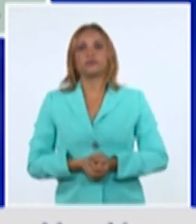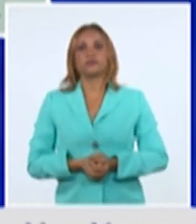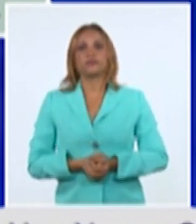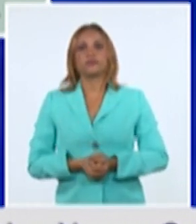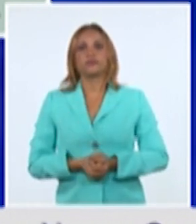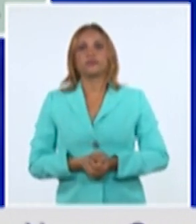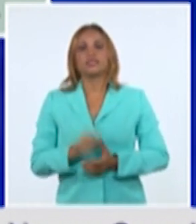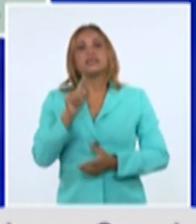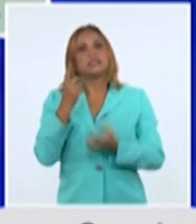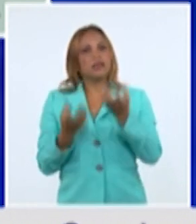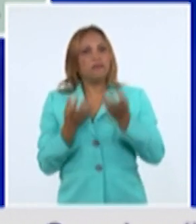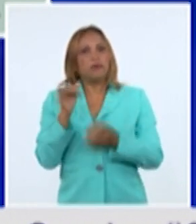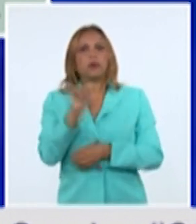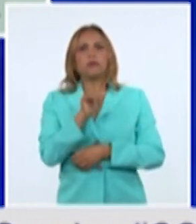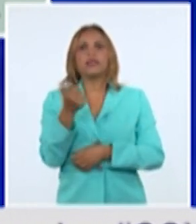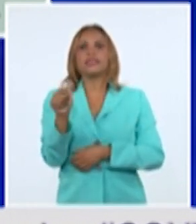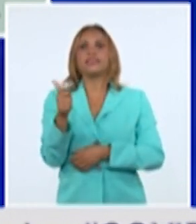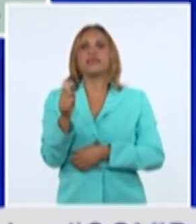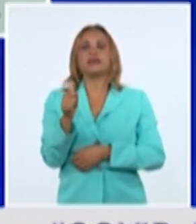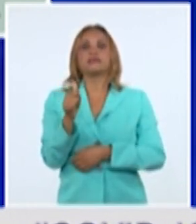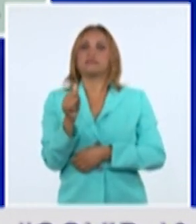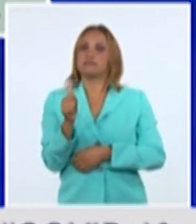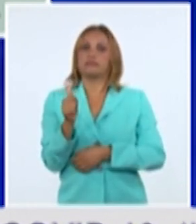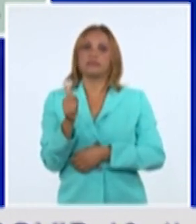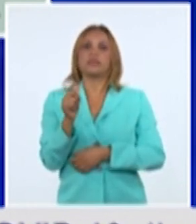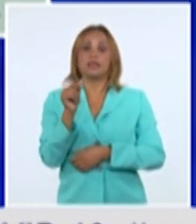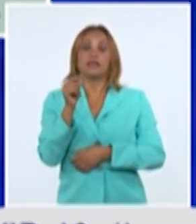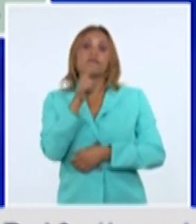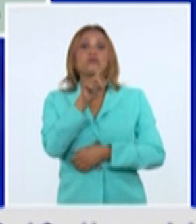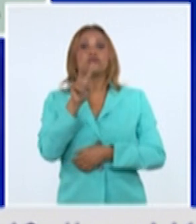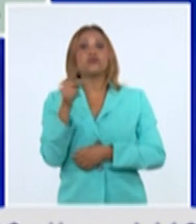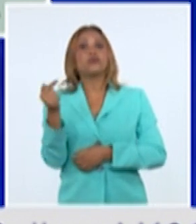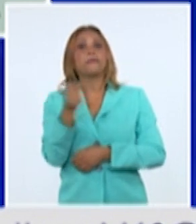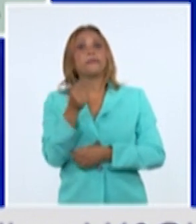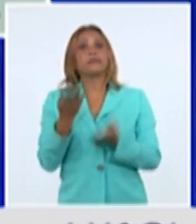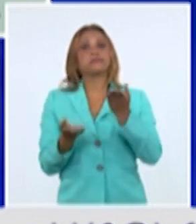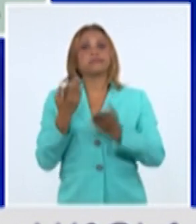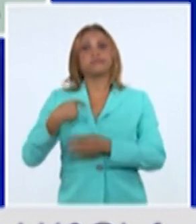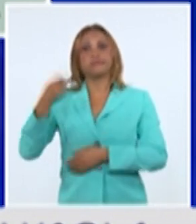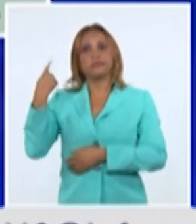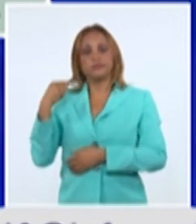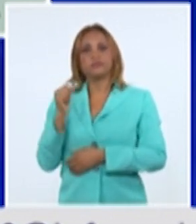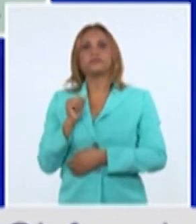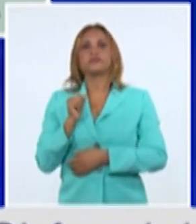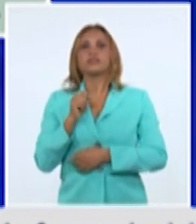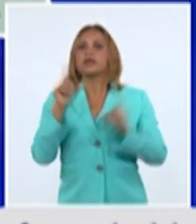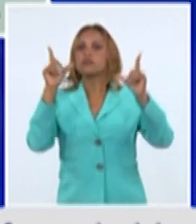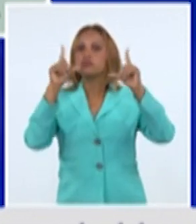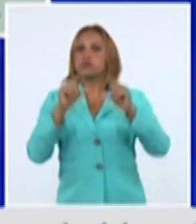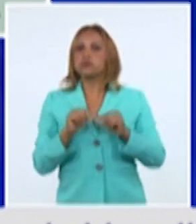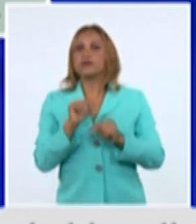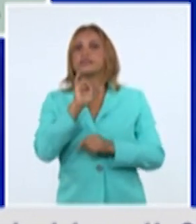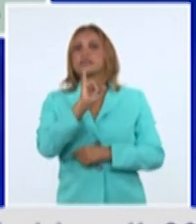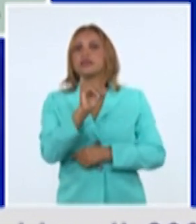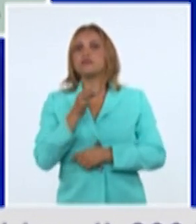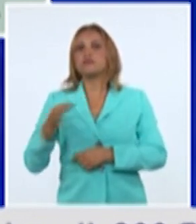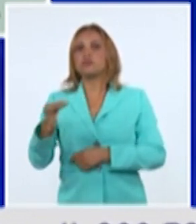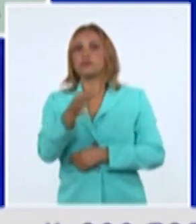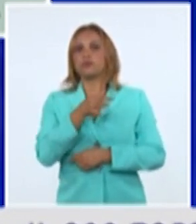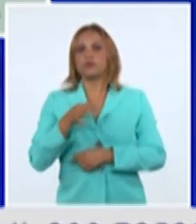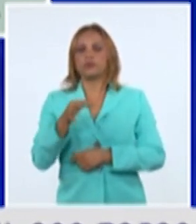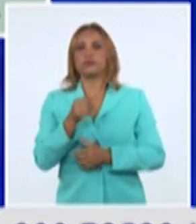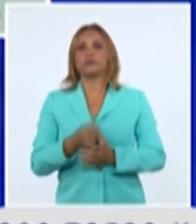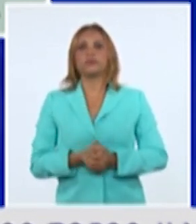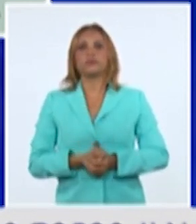Cienfuegos también con 10 casos autóctonos, 12 casos menos en relación con el día anterior y con una transmisión en 6 de sus 8